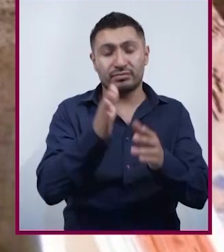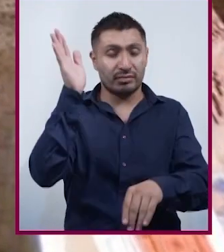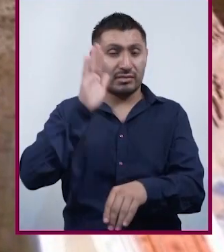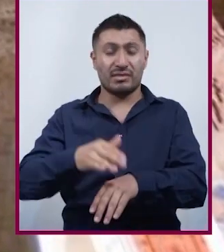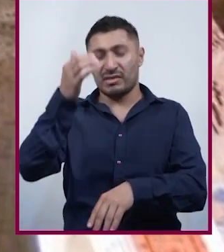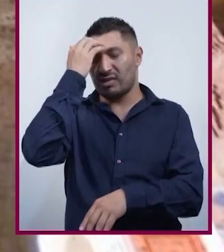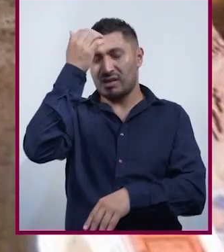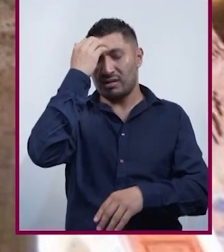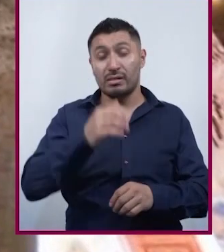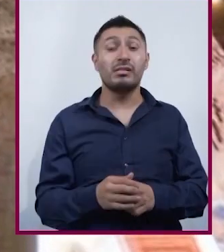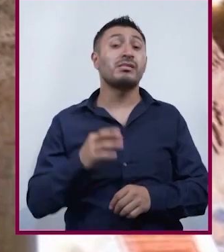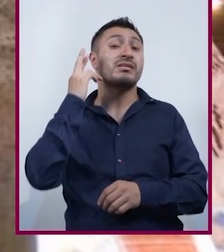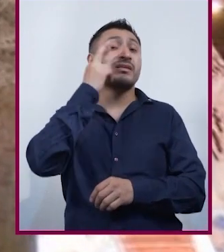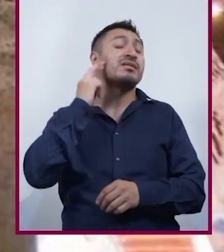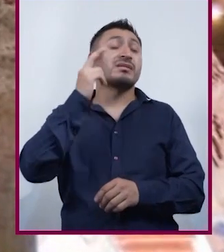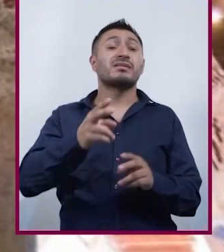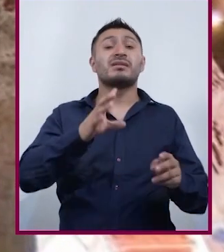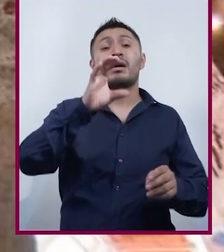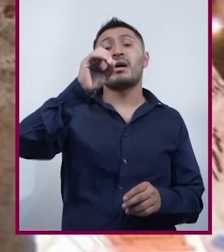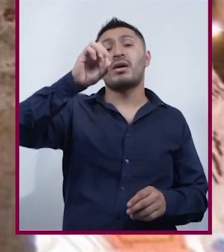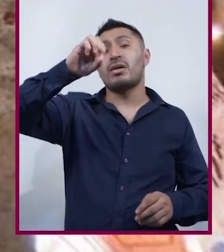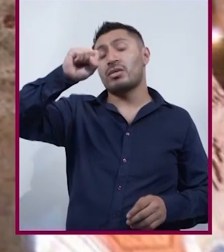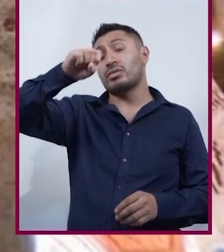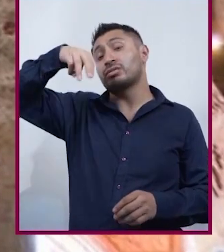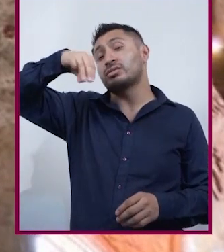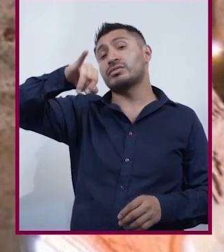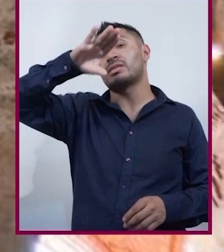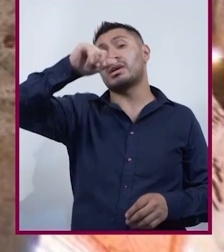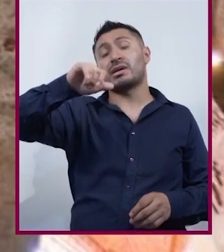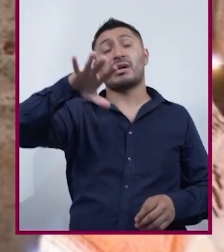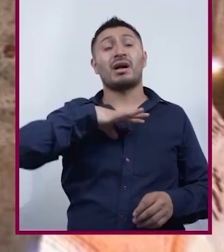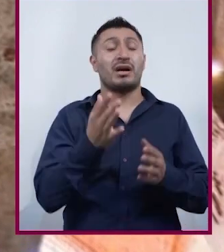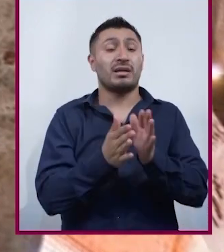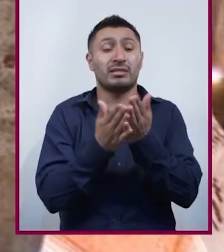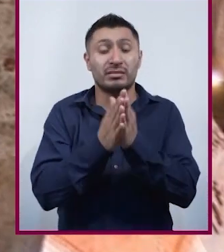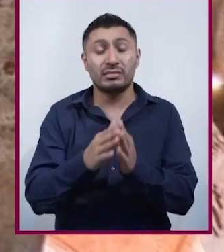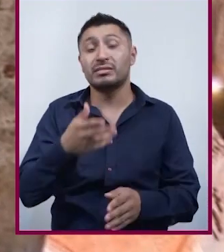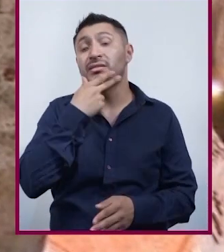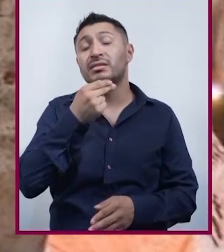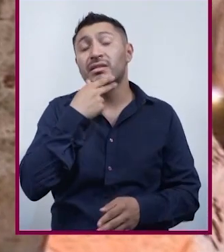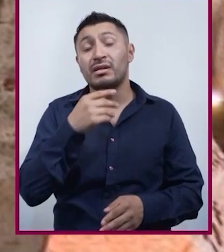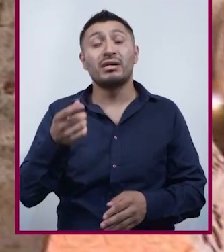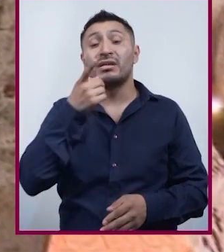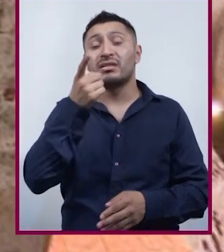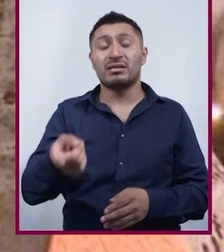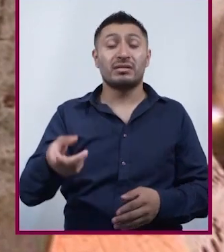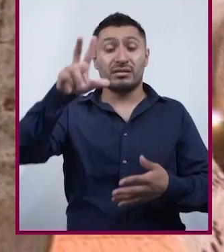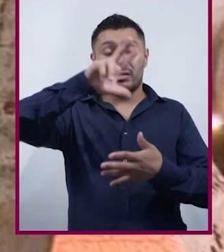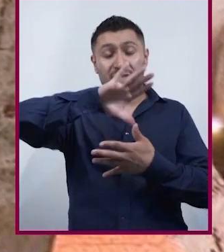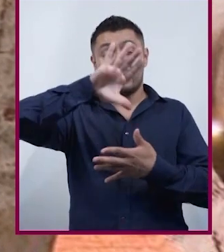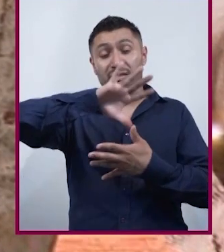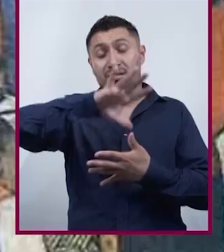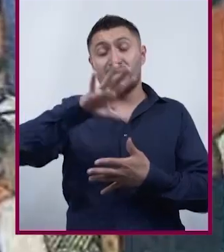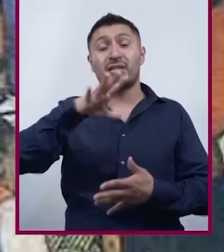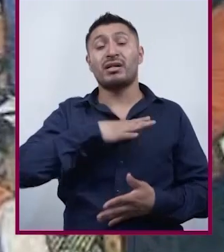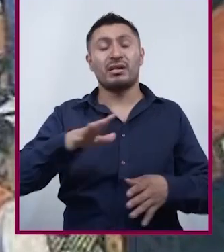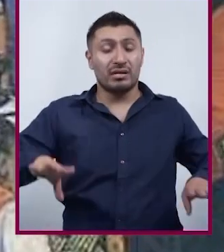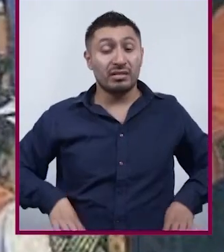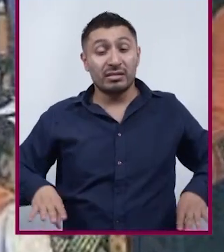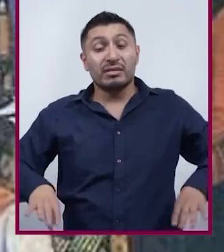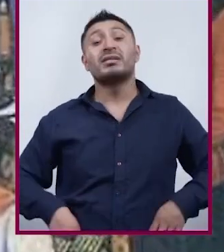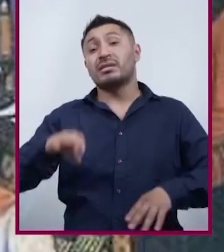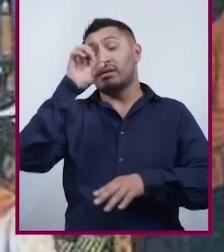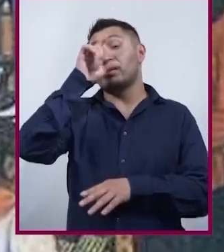más emblemáticos y conocidos, La raza cósmica. En esta obra, el autor plantea que Hispanoamérica cuenta con las